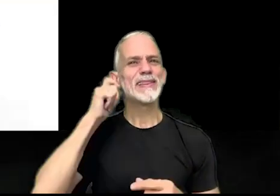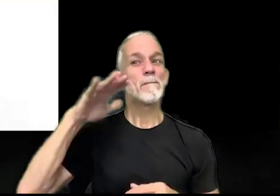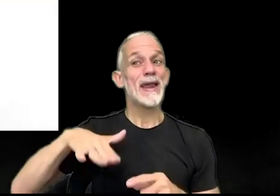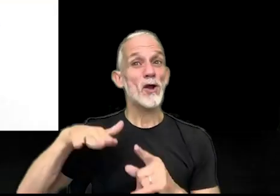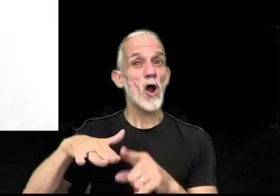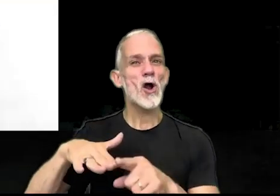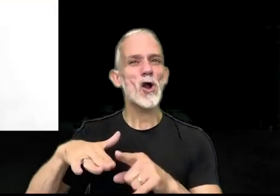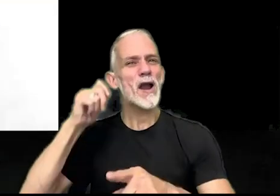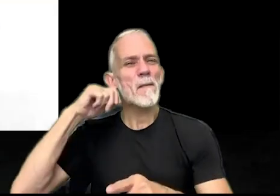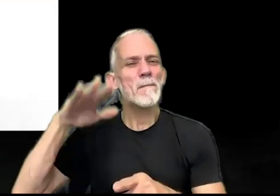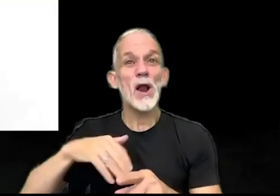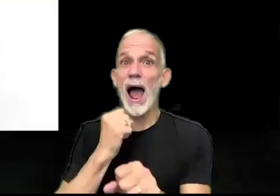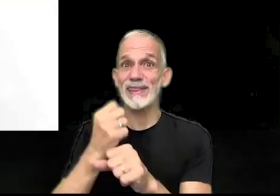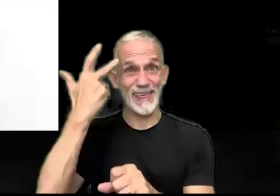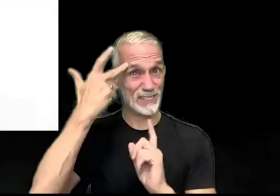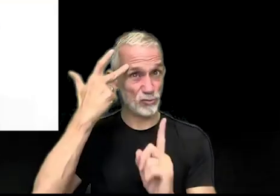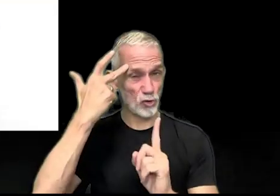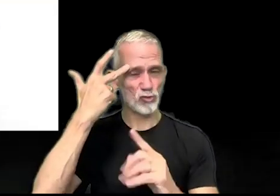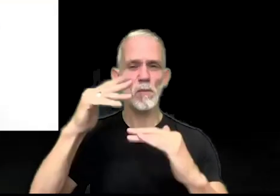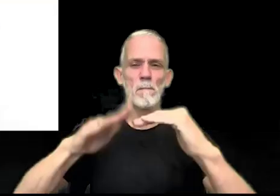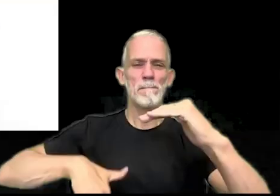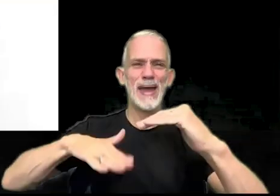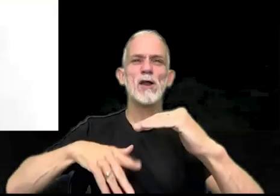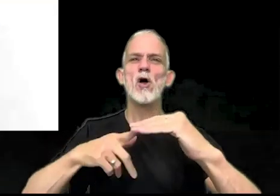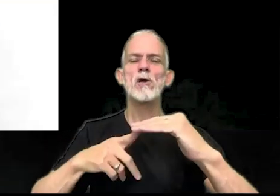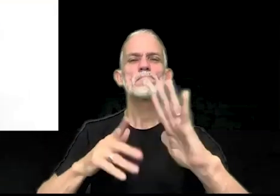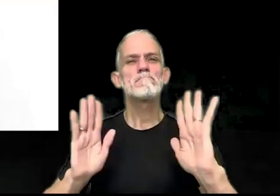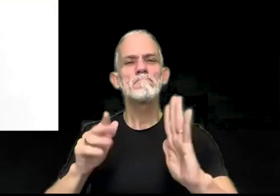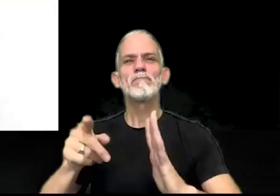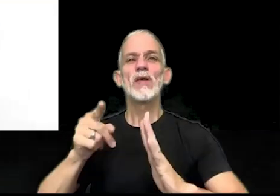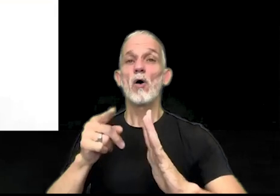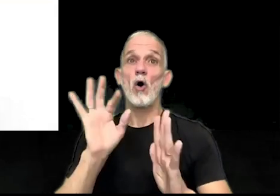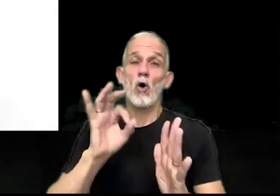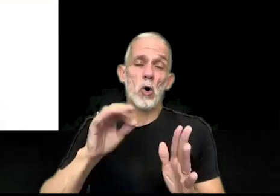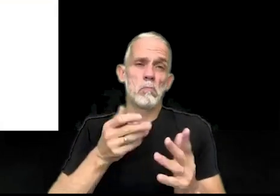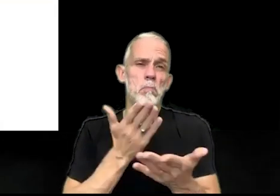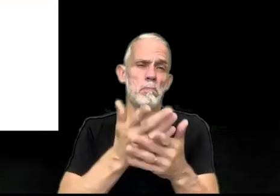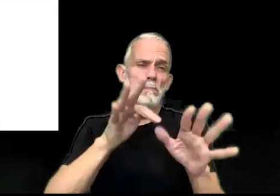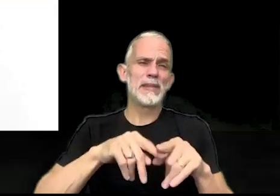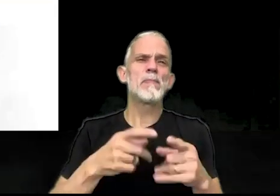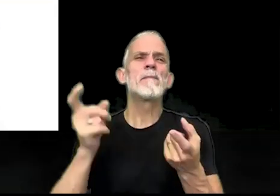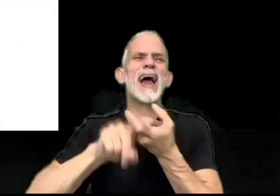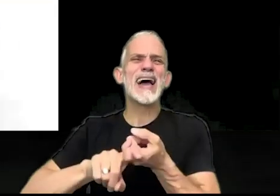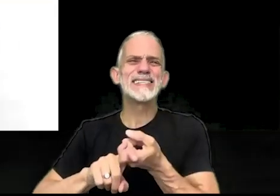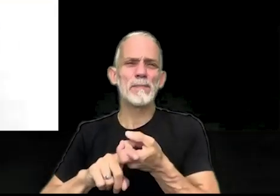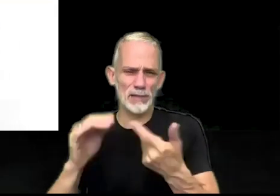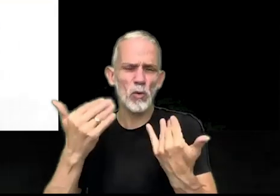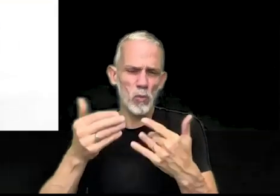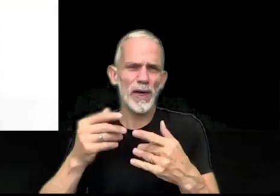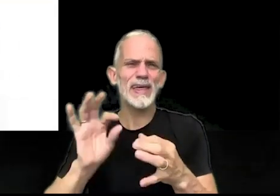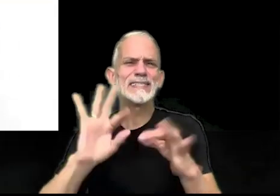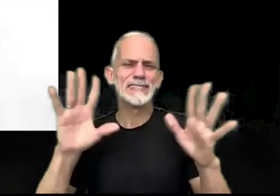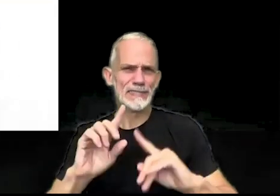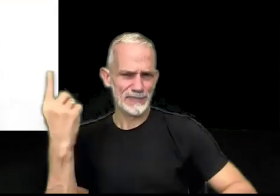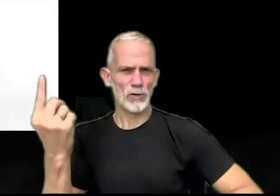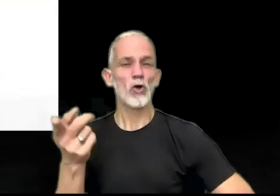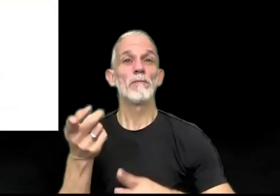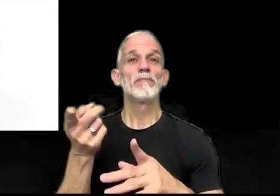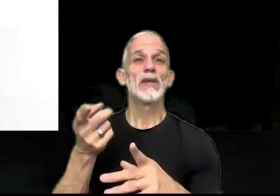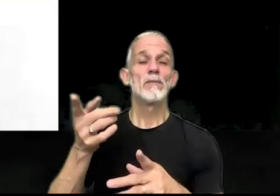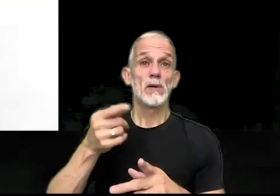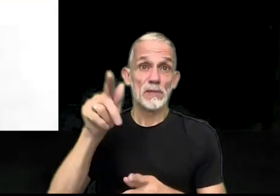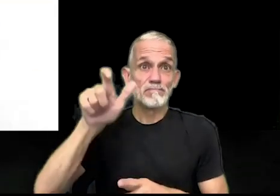de edad, que es menor hasta los 18 años, salvo una emancipación por matrimonio, quien